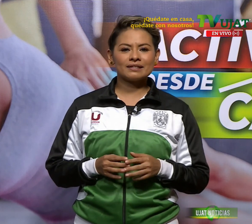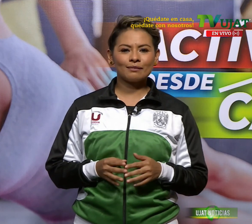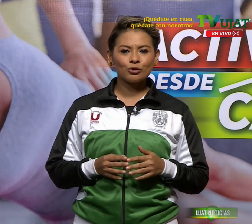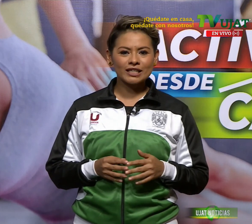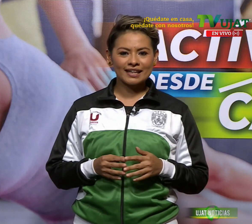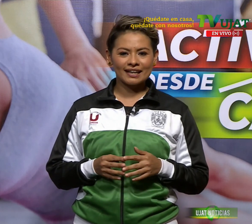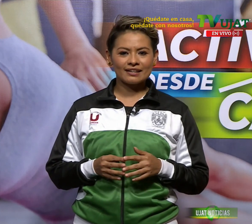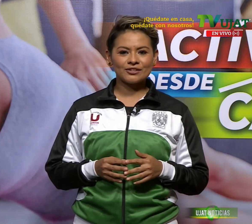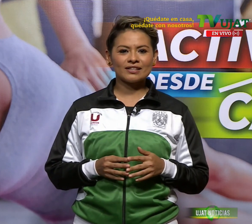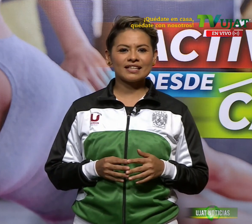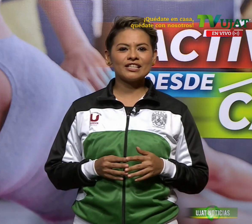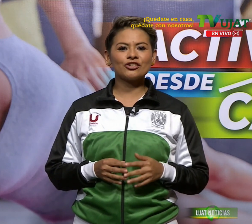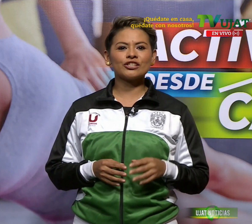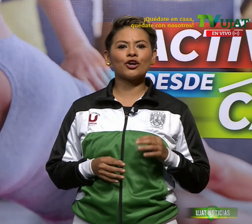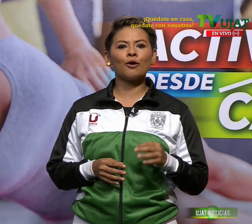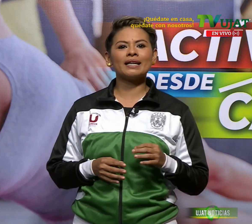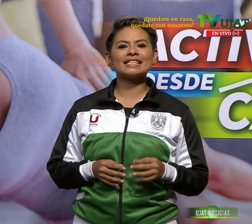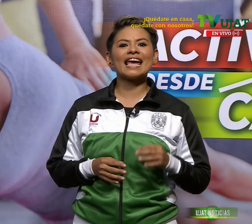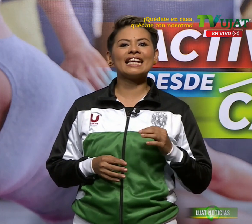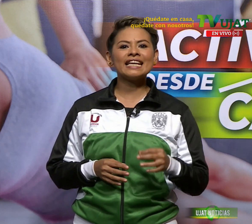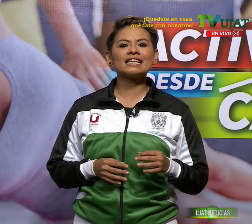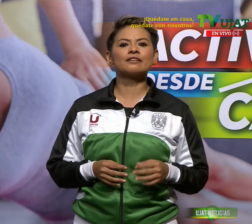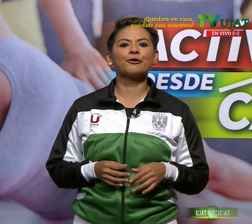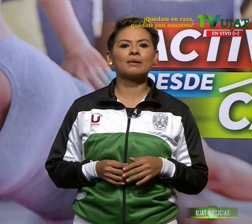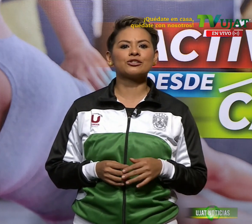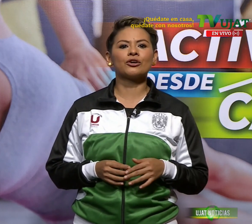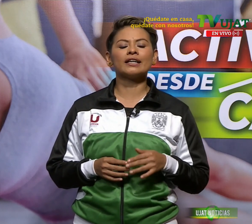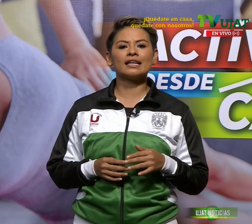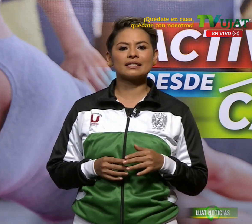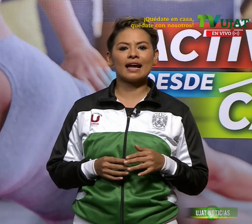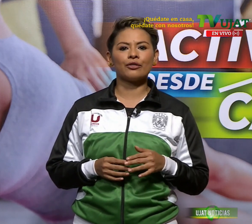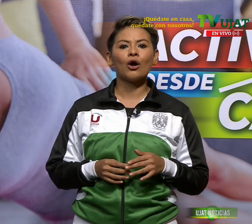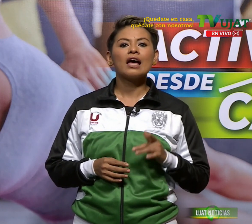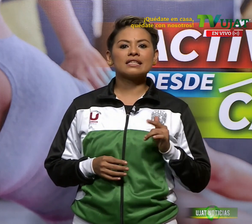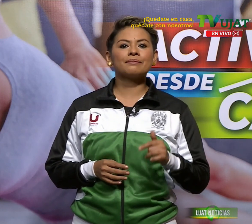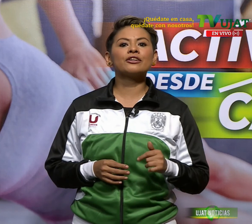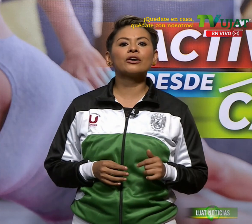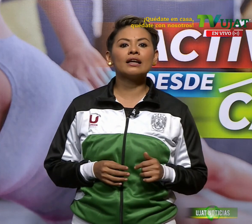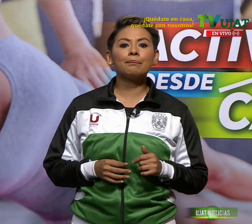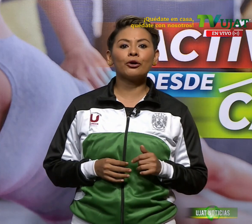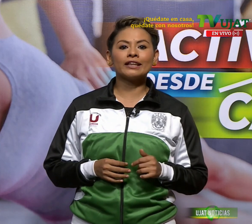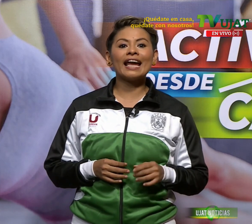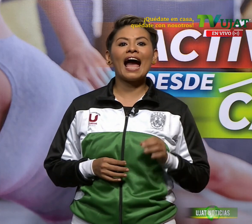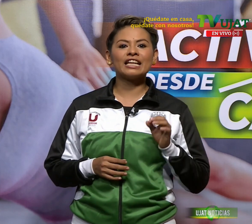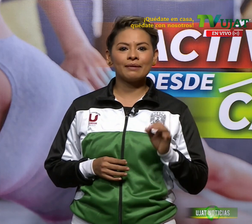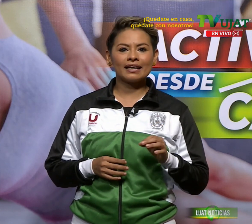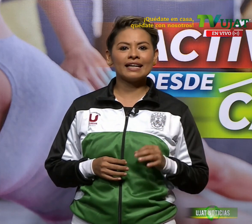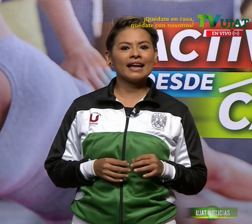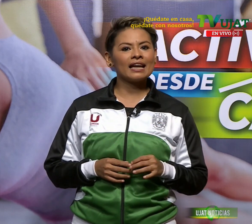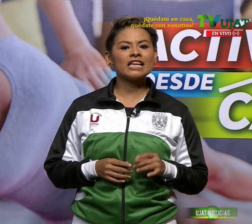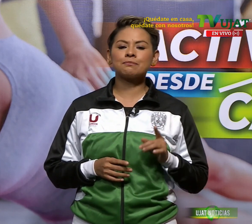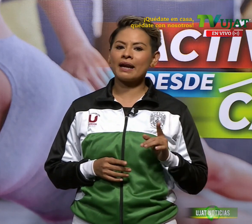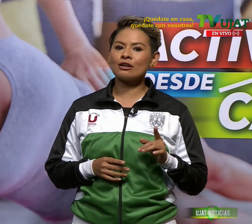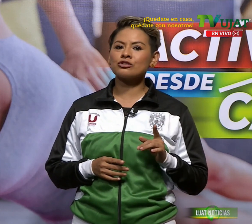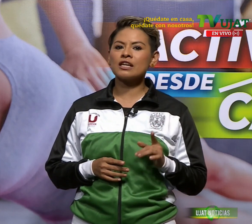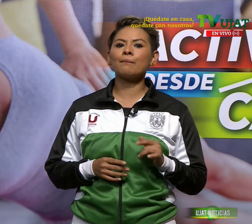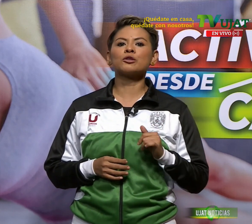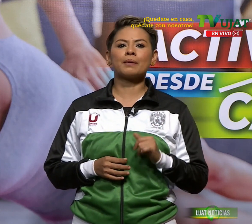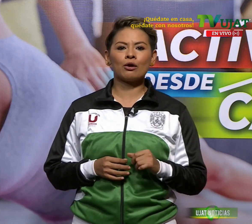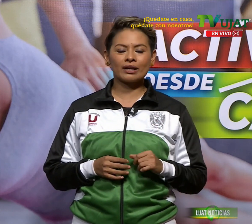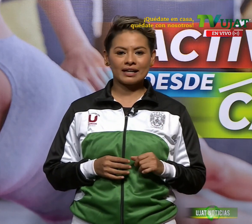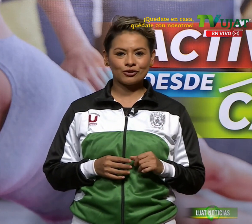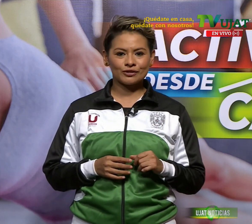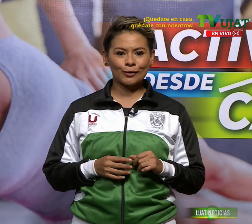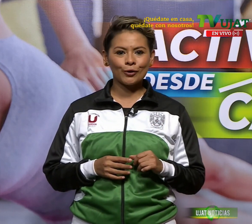quien ha visto pasar muchas generaciones de niños y jóvenes en ligas de formación en el estado, sabiendo que el deporte a nivel general espera